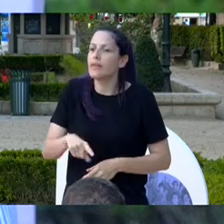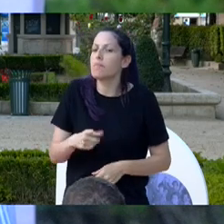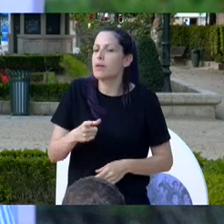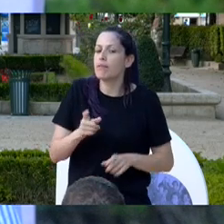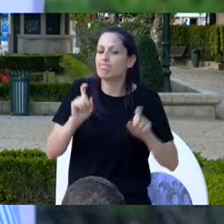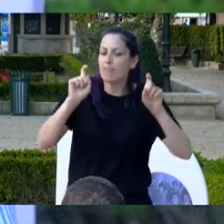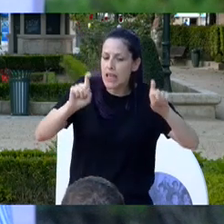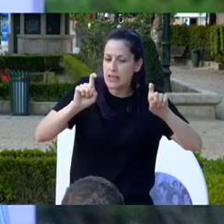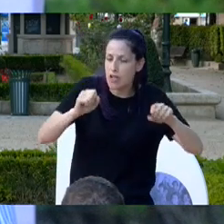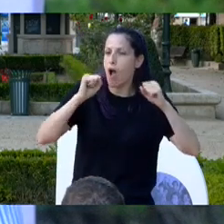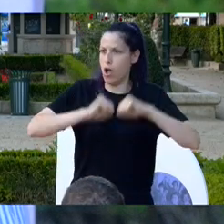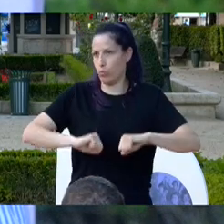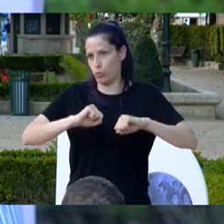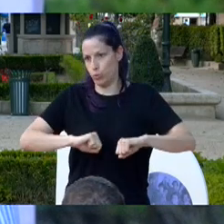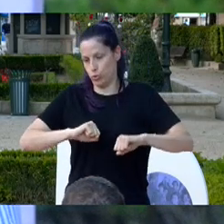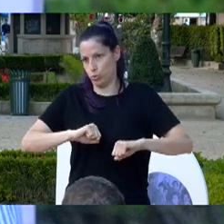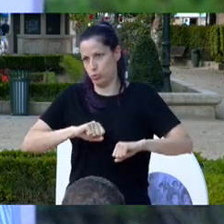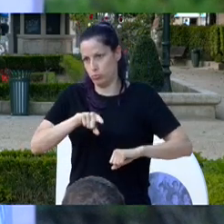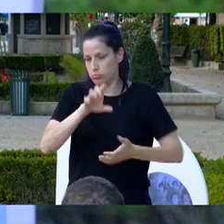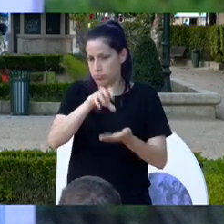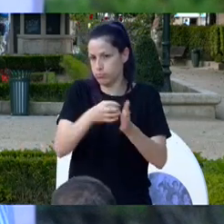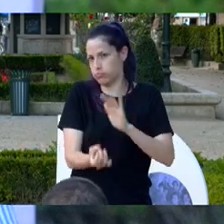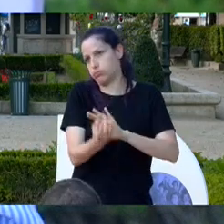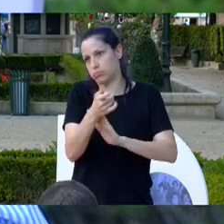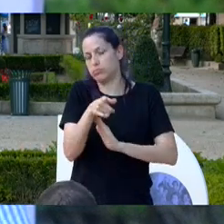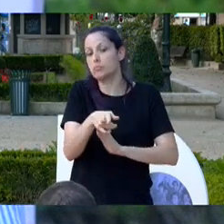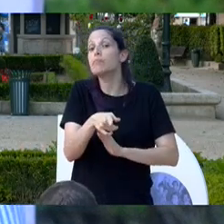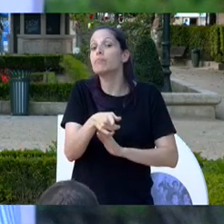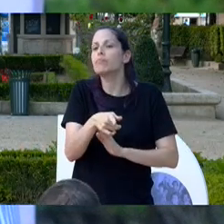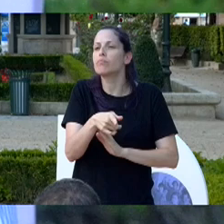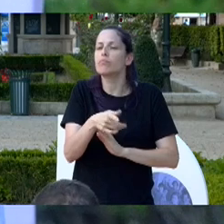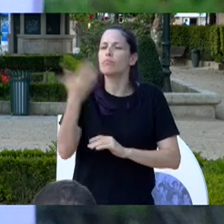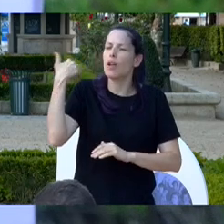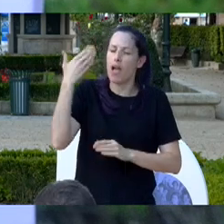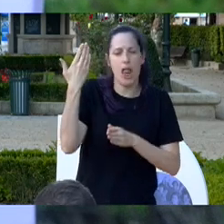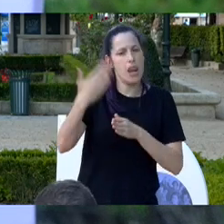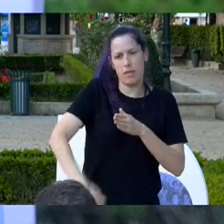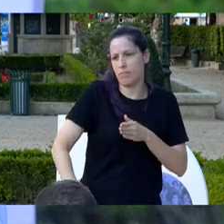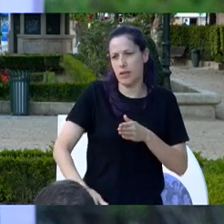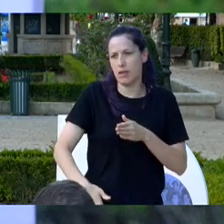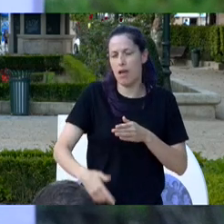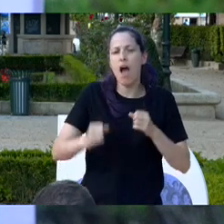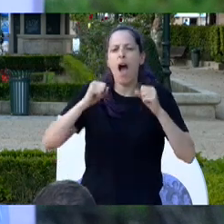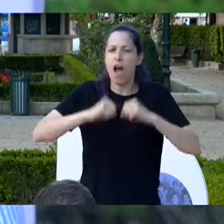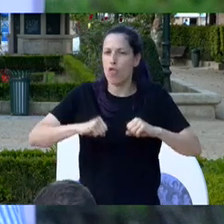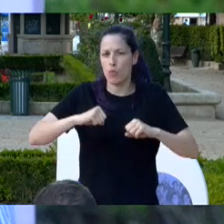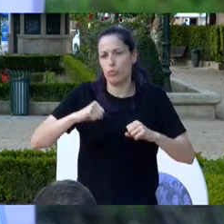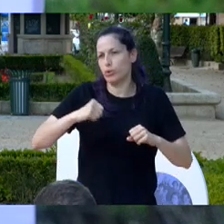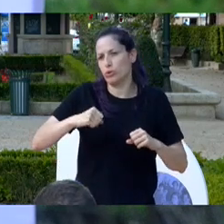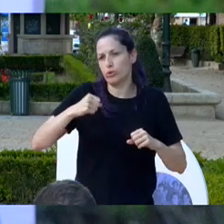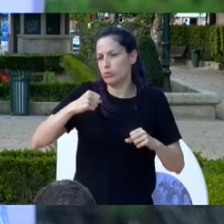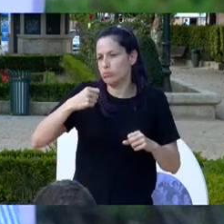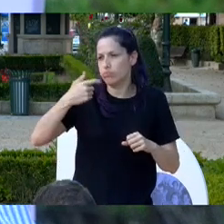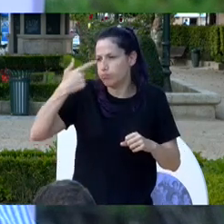era outra das limitacións que había. Os adultos, pois, había unha ignorancia absoluta. Se crean toneladas